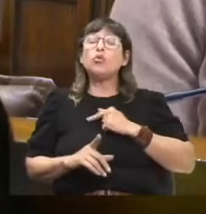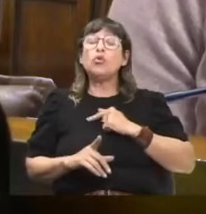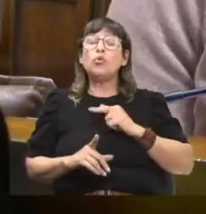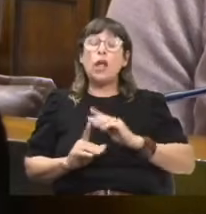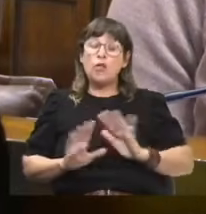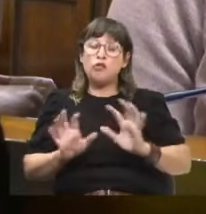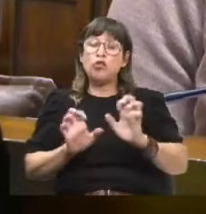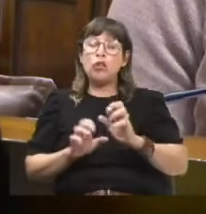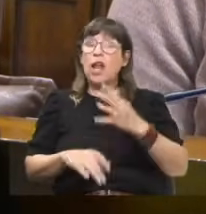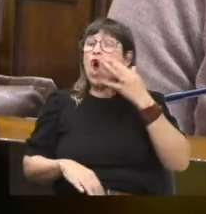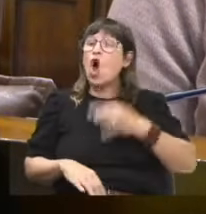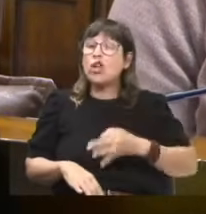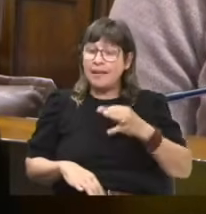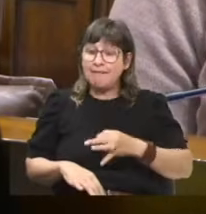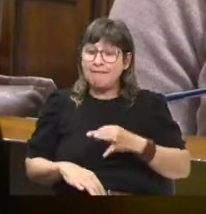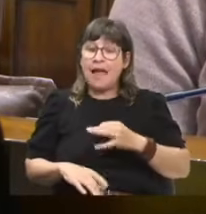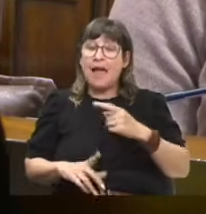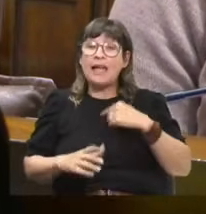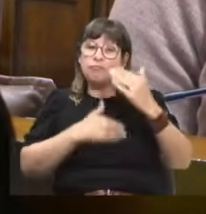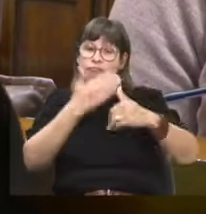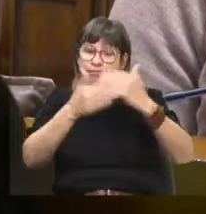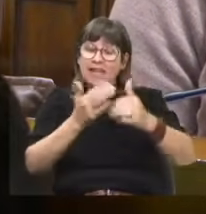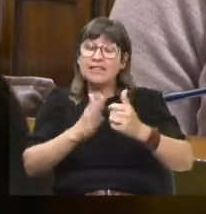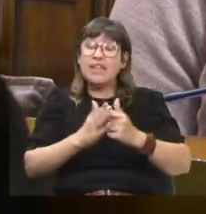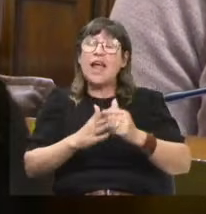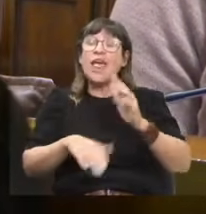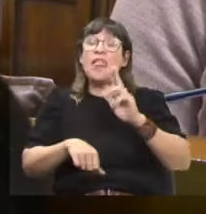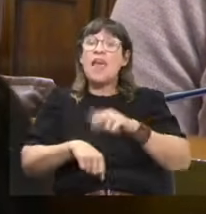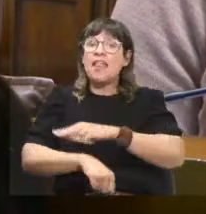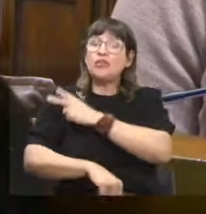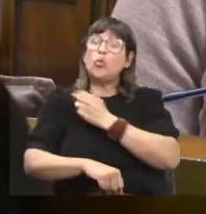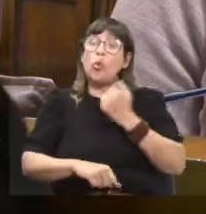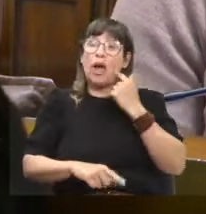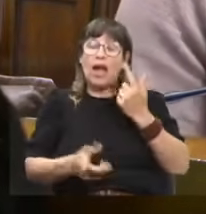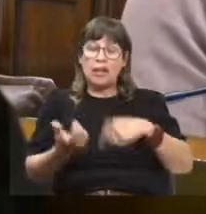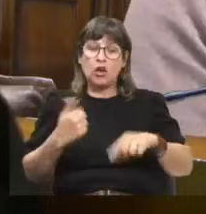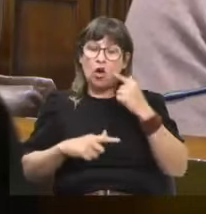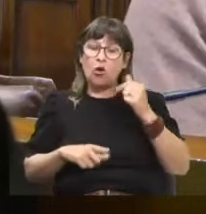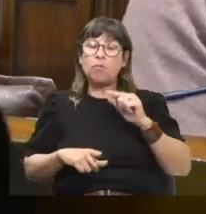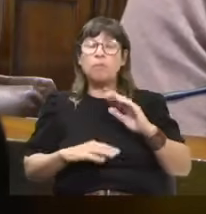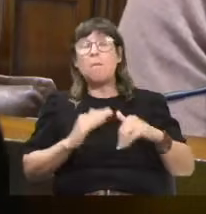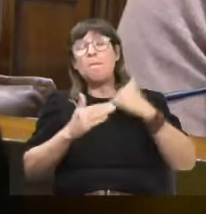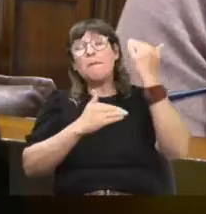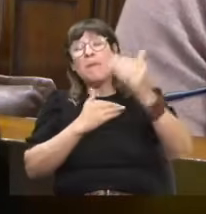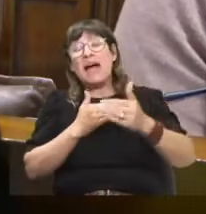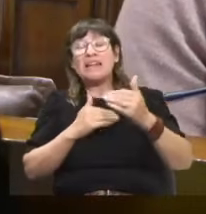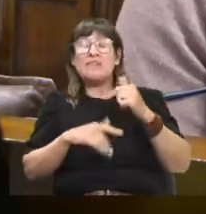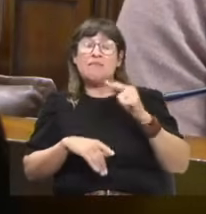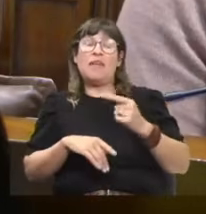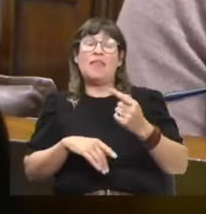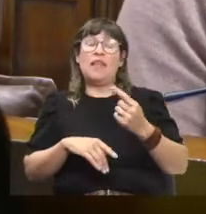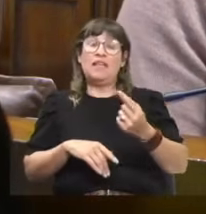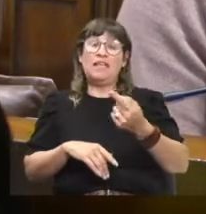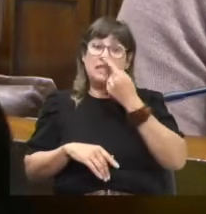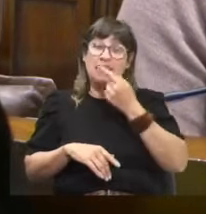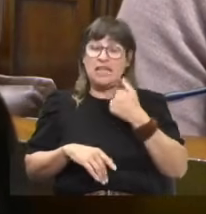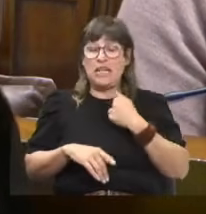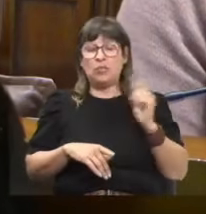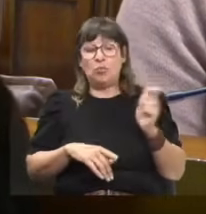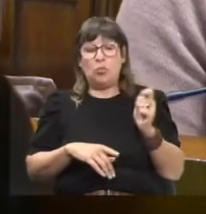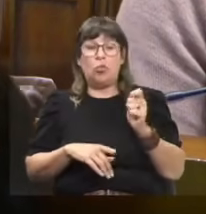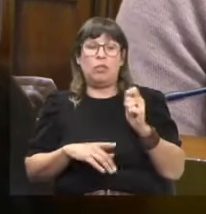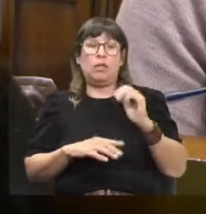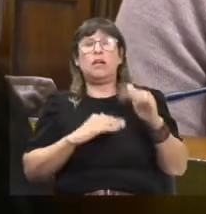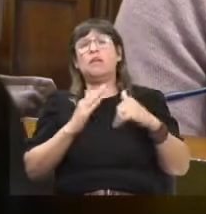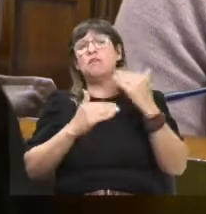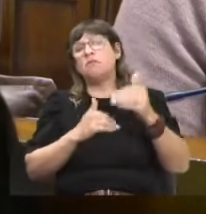honesta en el desempeño de su cargo con preeminencia del interés público sobre cualquier otro. ¿Quién puede